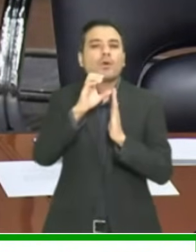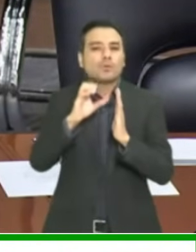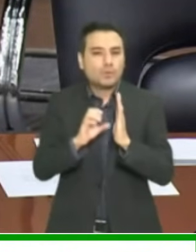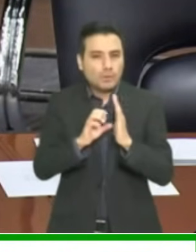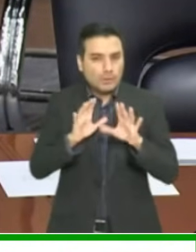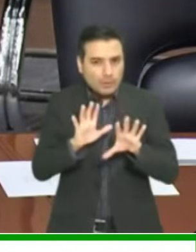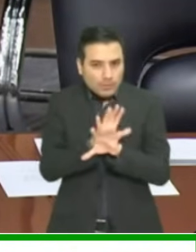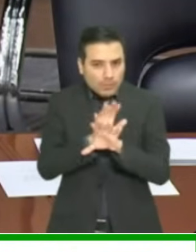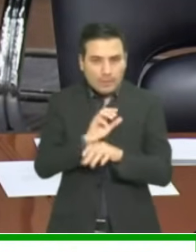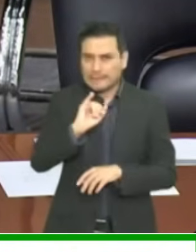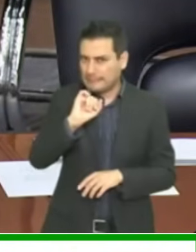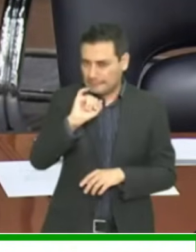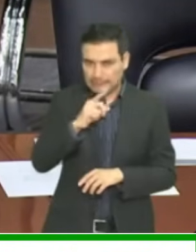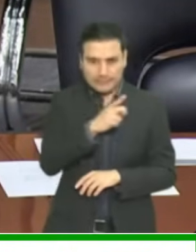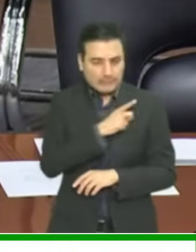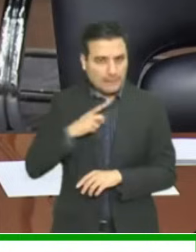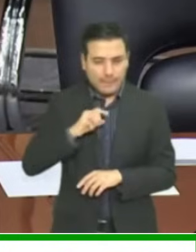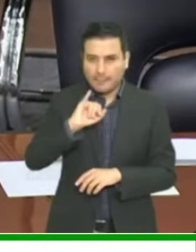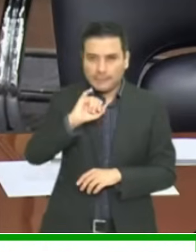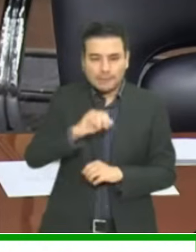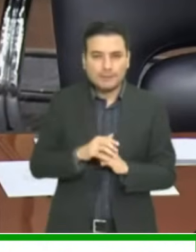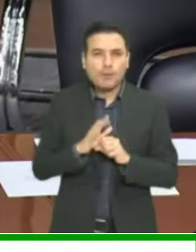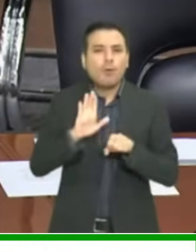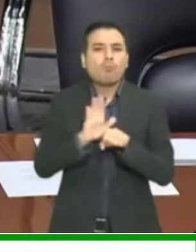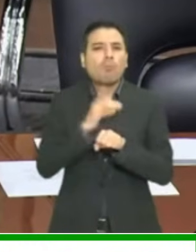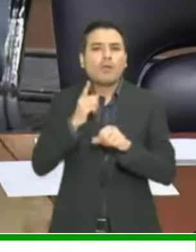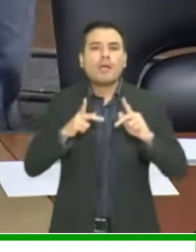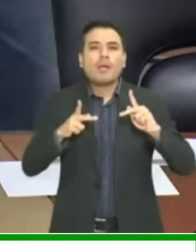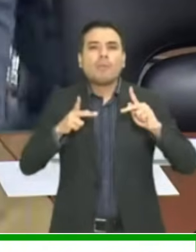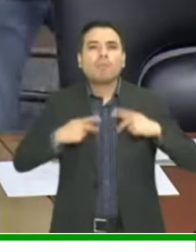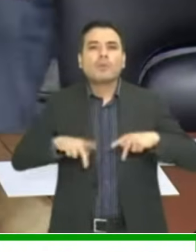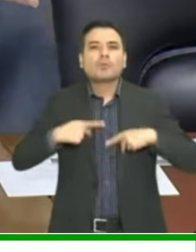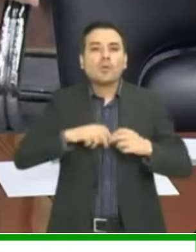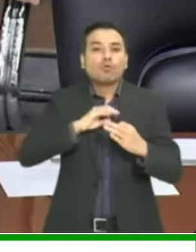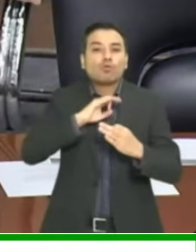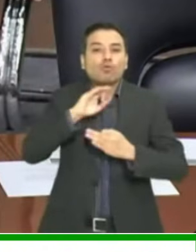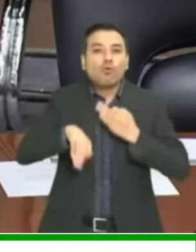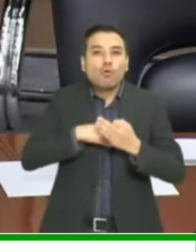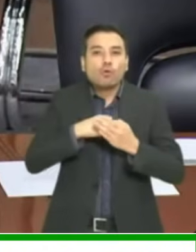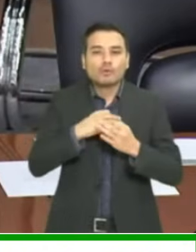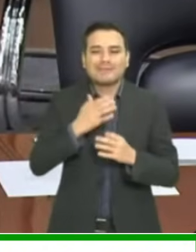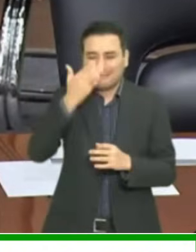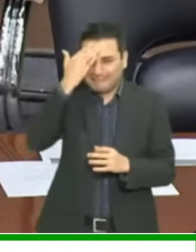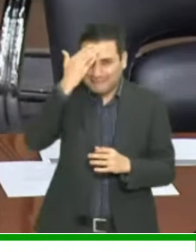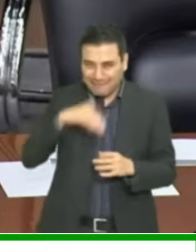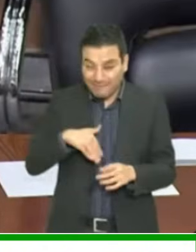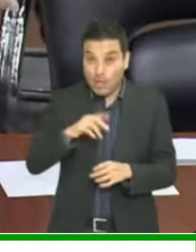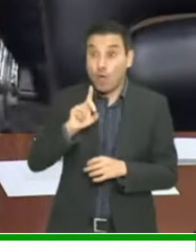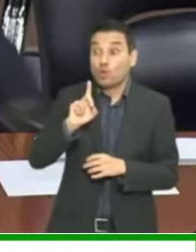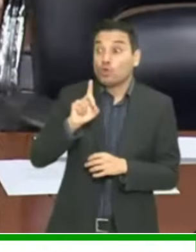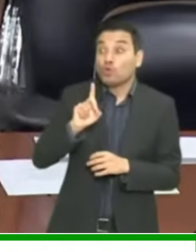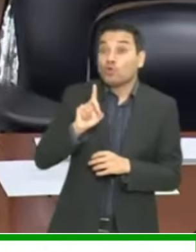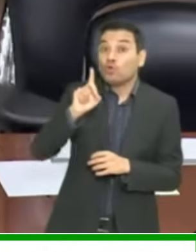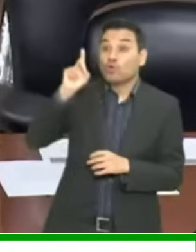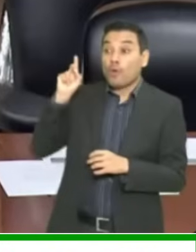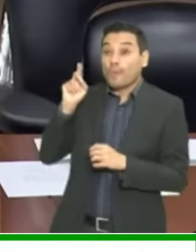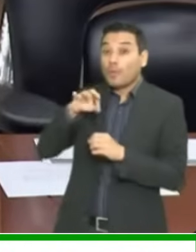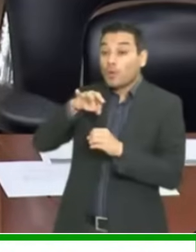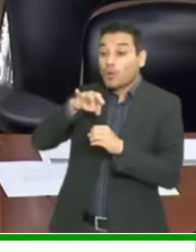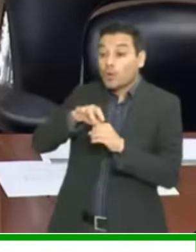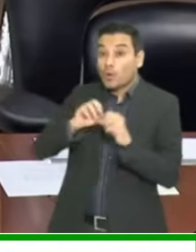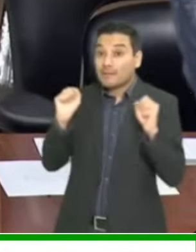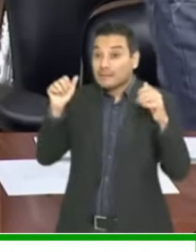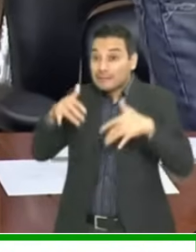hacer. Porque la aspiración que todos tenemos es que el espejo de la votación del domingo pasado sea lo más similar